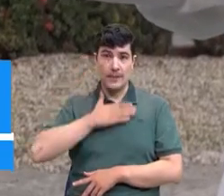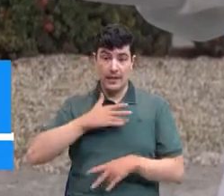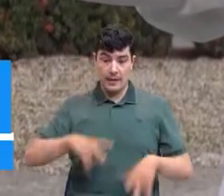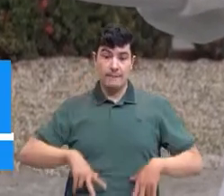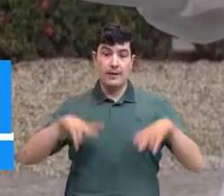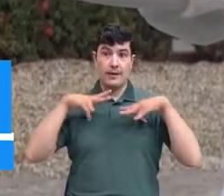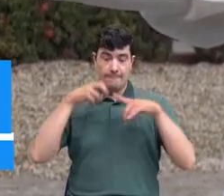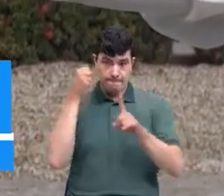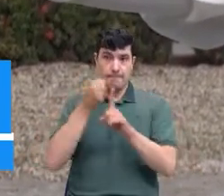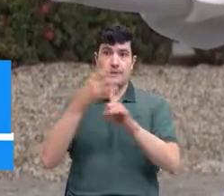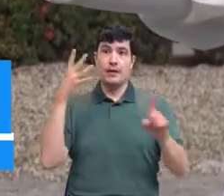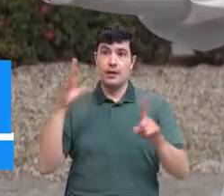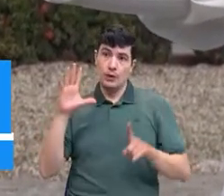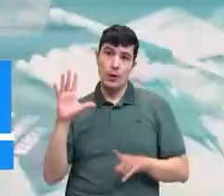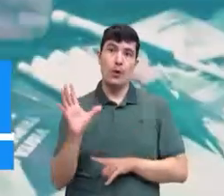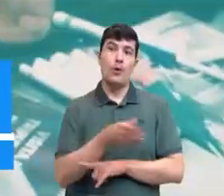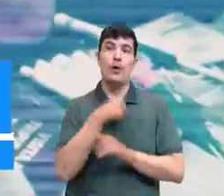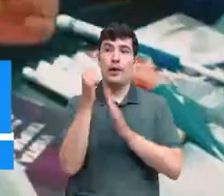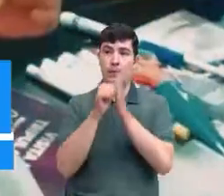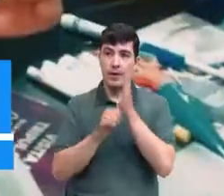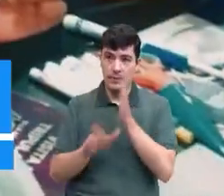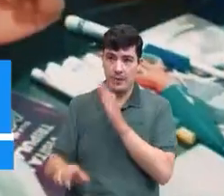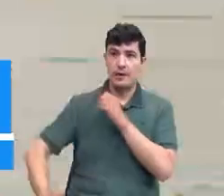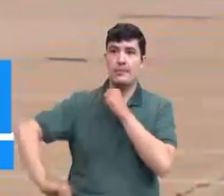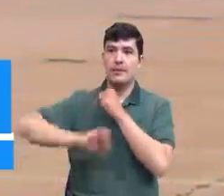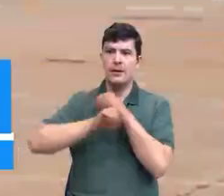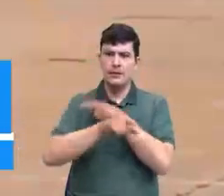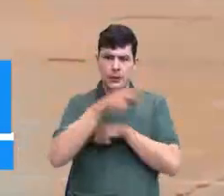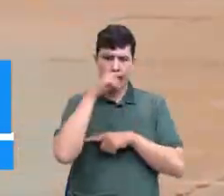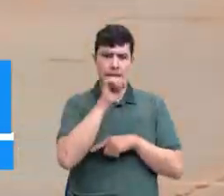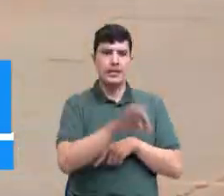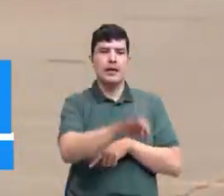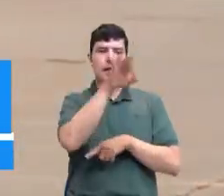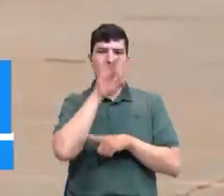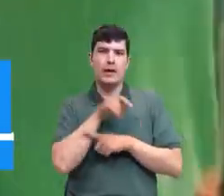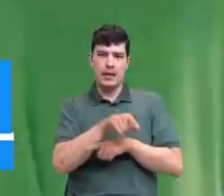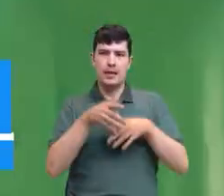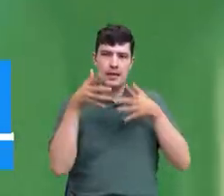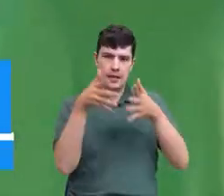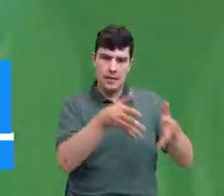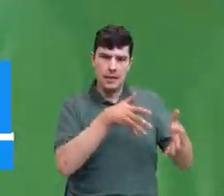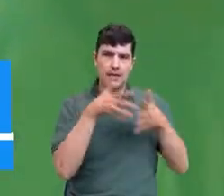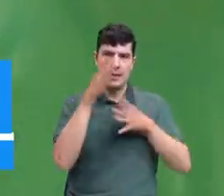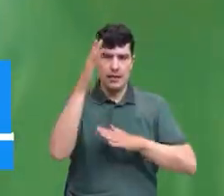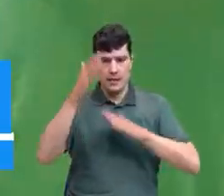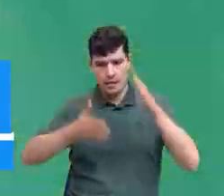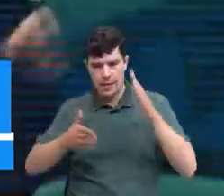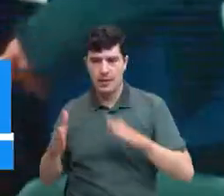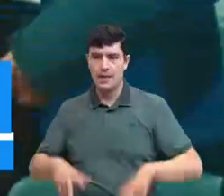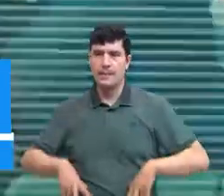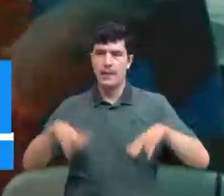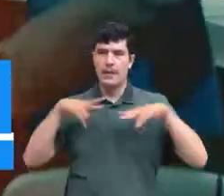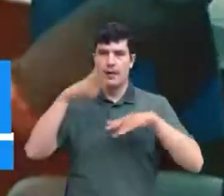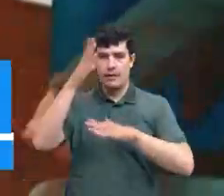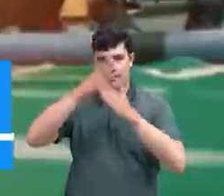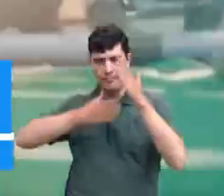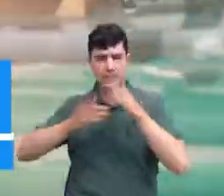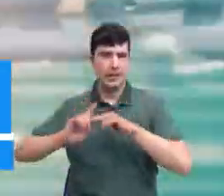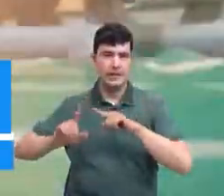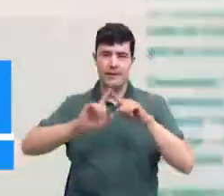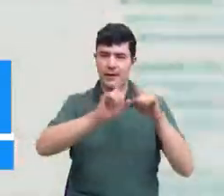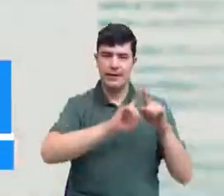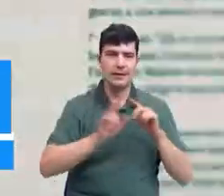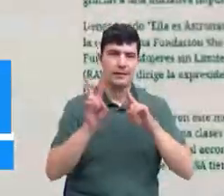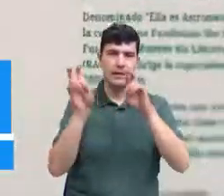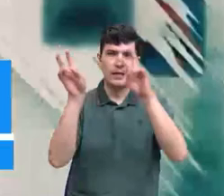vida durante todo el programa. La niña fue seleccionada para recibir clases de robótica, vida astronauta y otros temas.